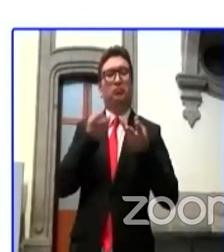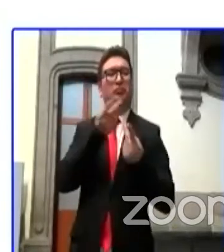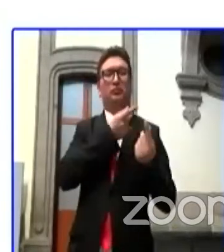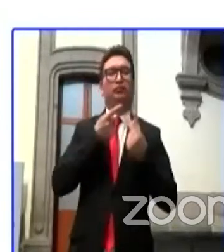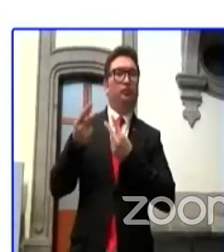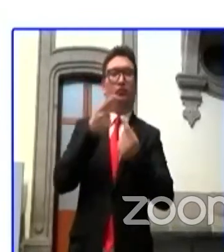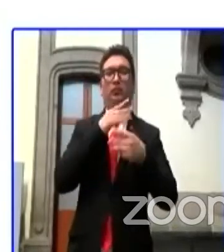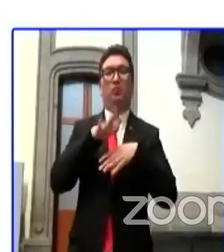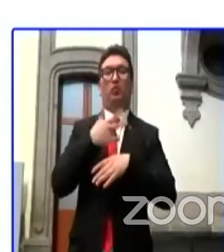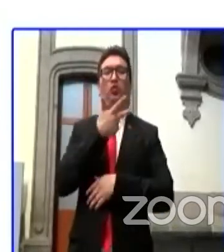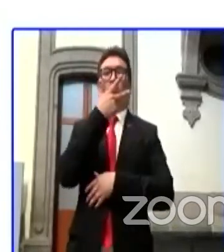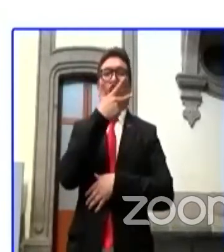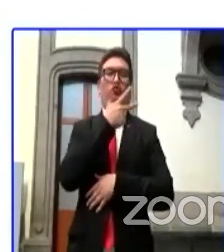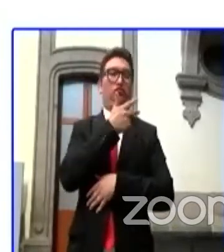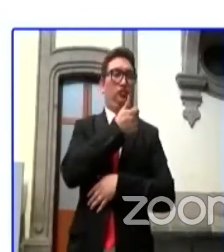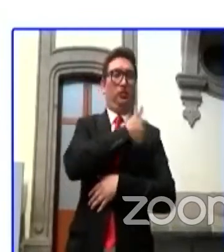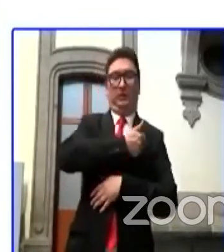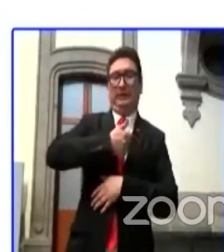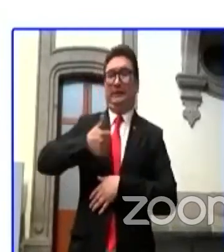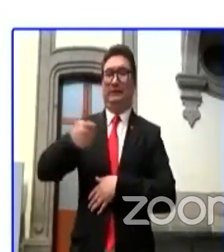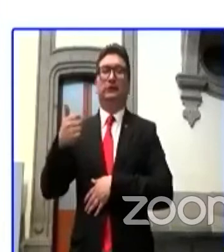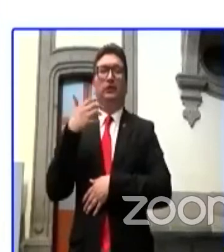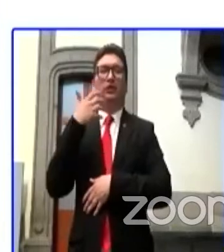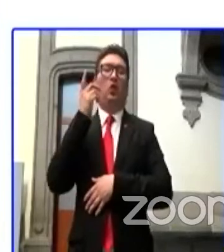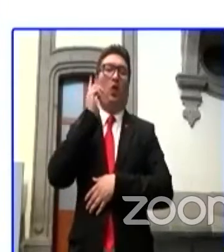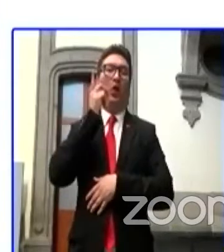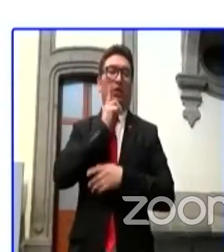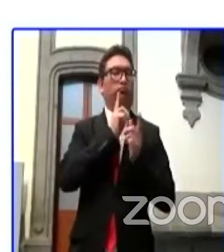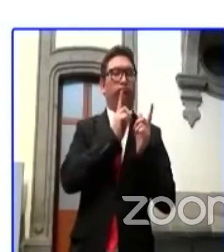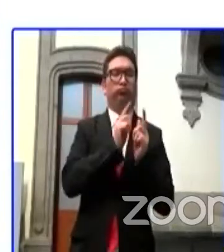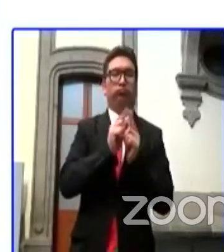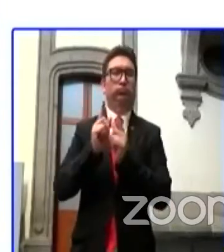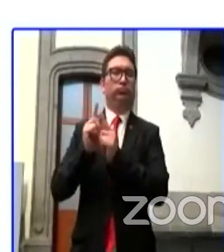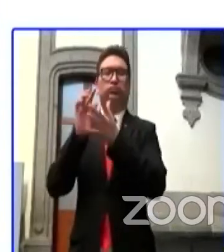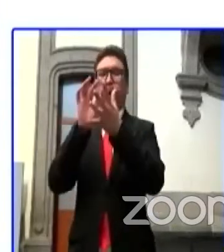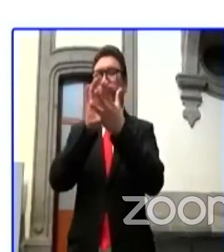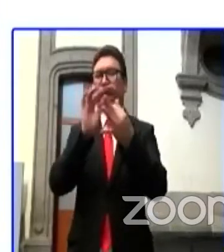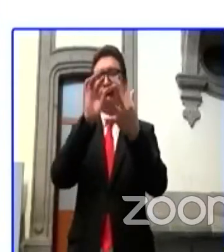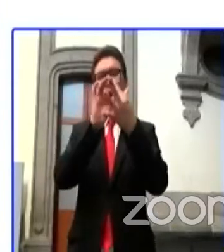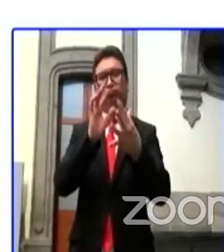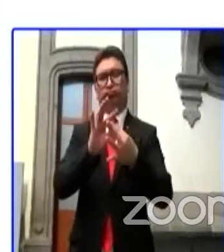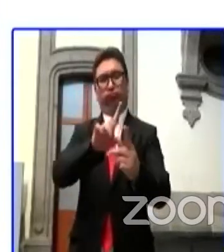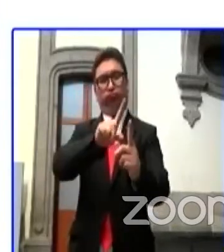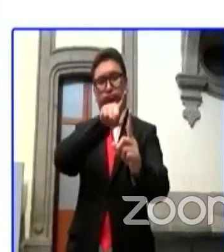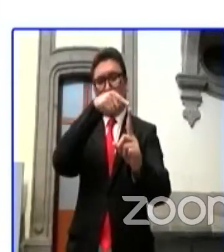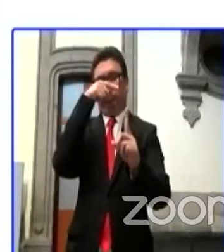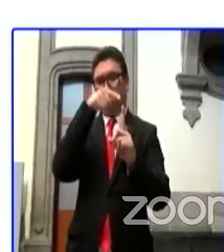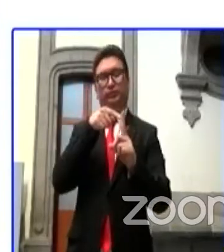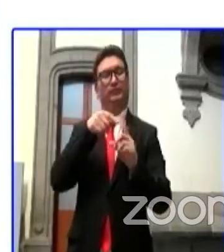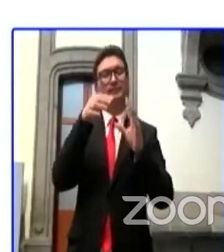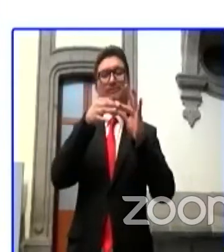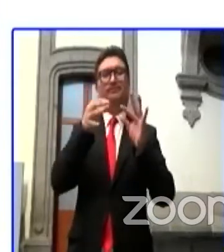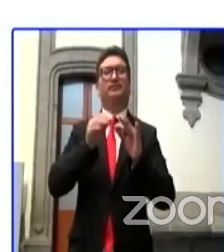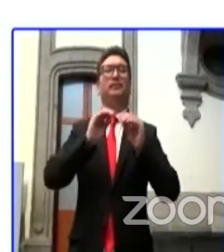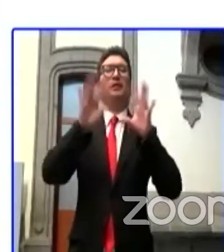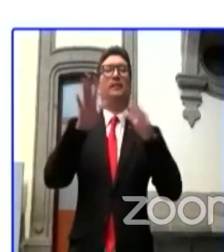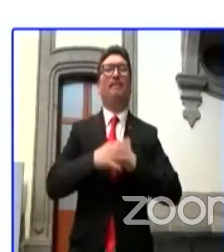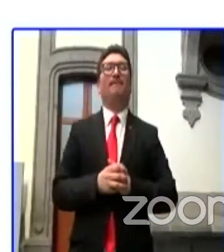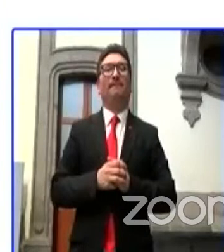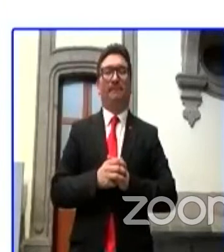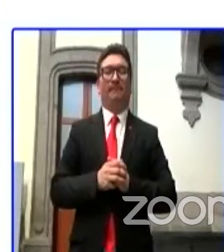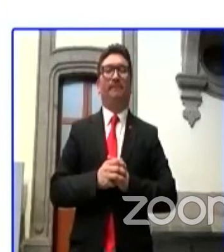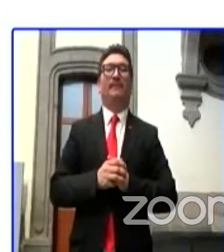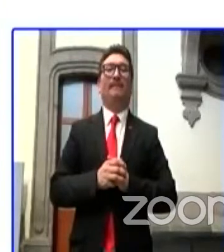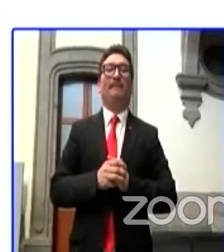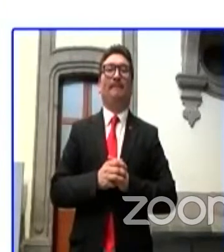son 8. Entonces trataremos de que las intervenciones sean pues concretas, ¿no? Lo más